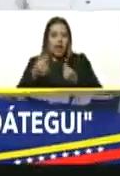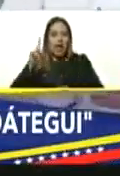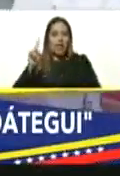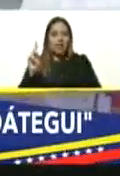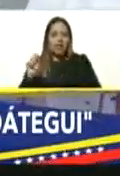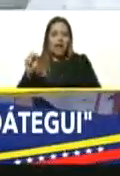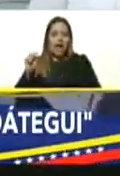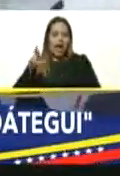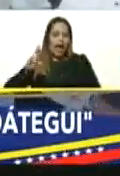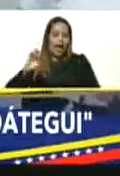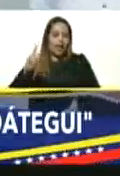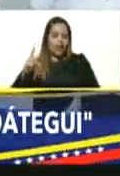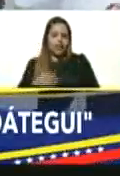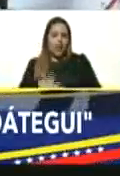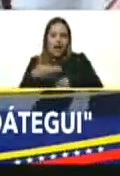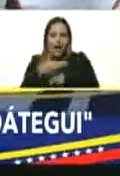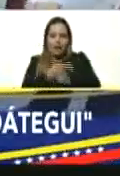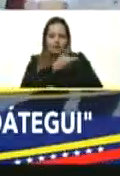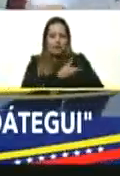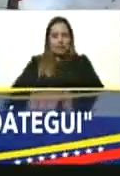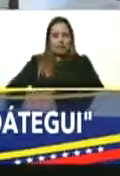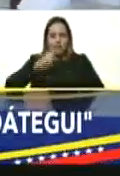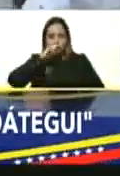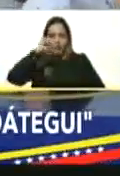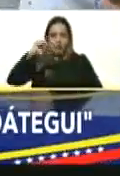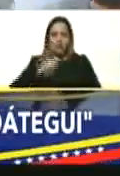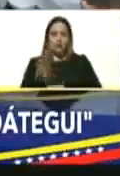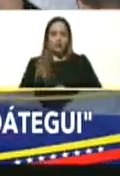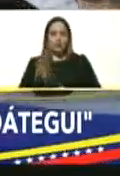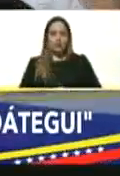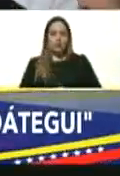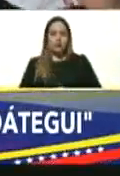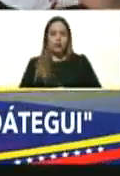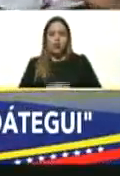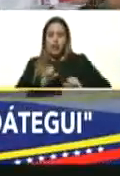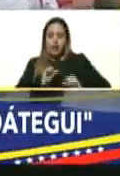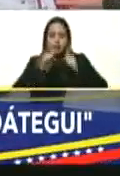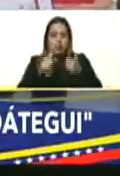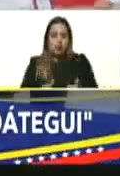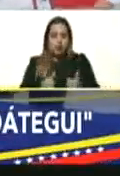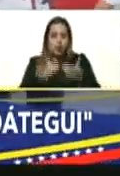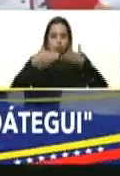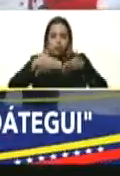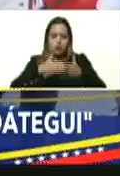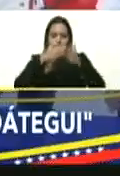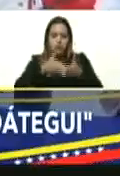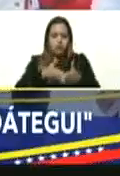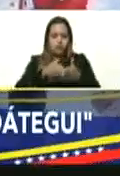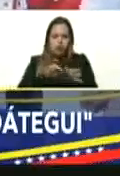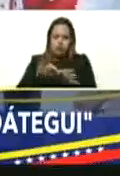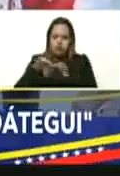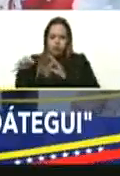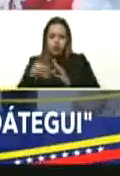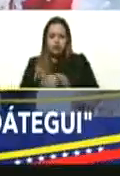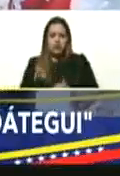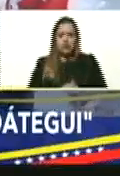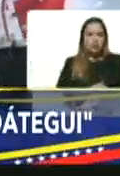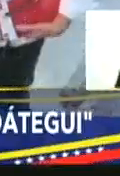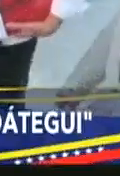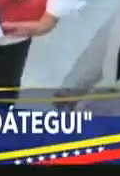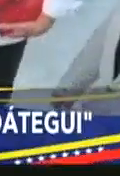este momento, más temprano, el presidente Nicolás Maduro Moros inició el zarpe de la lancha José Antonio Anzuate y saludó